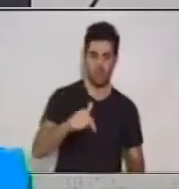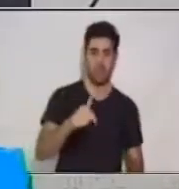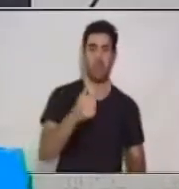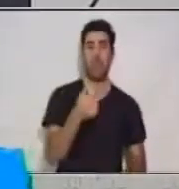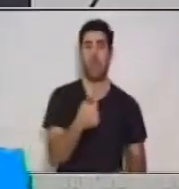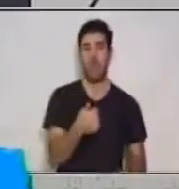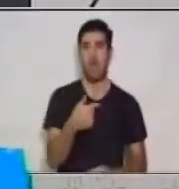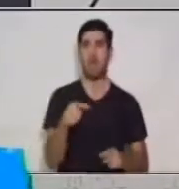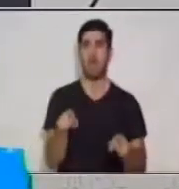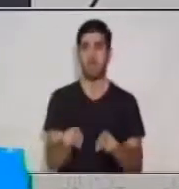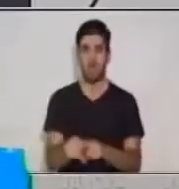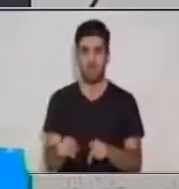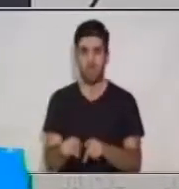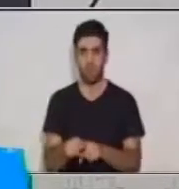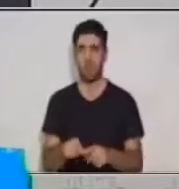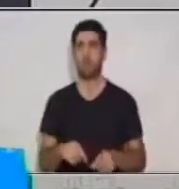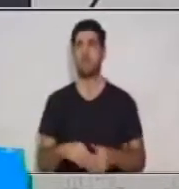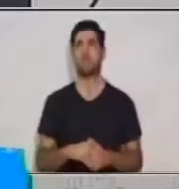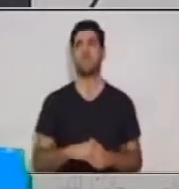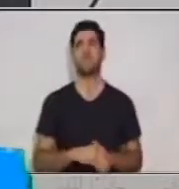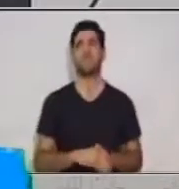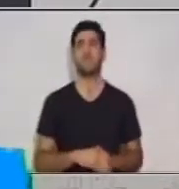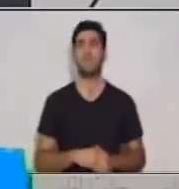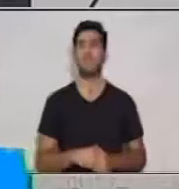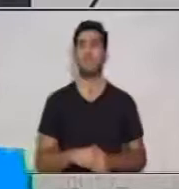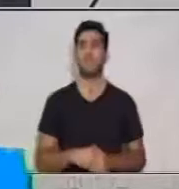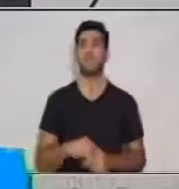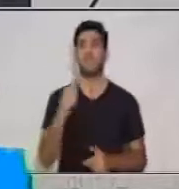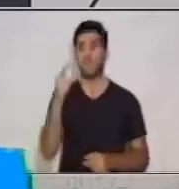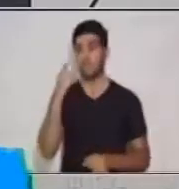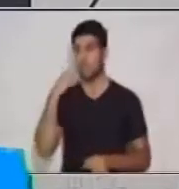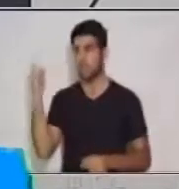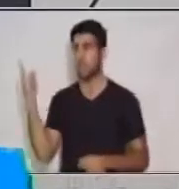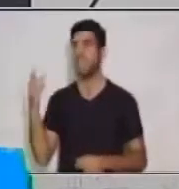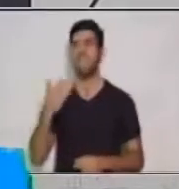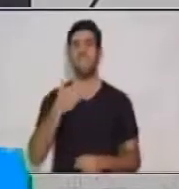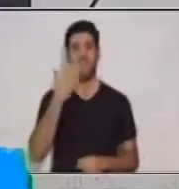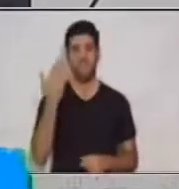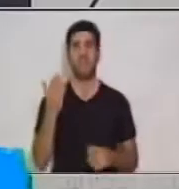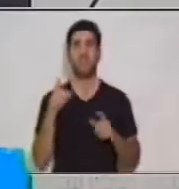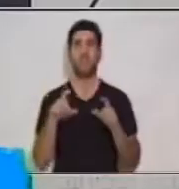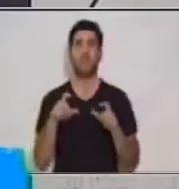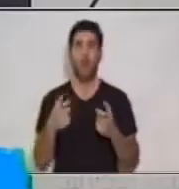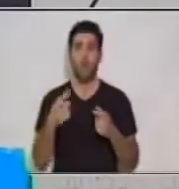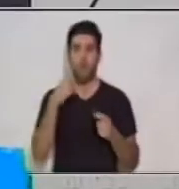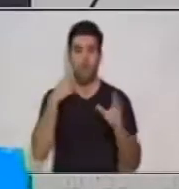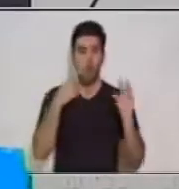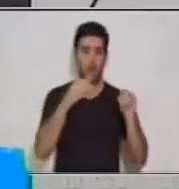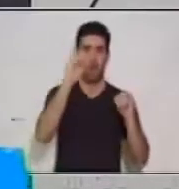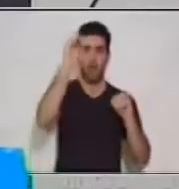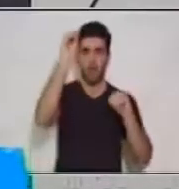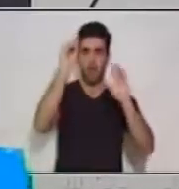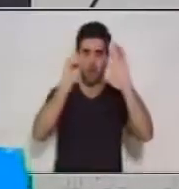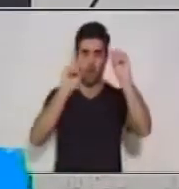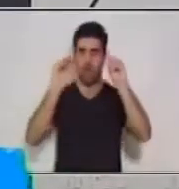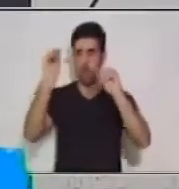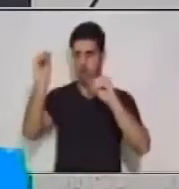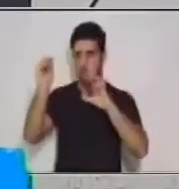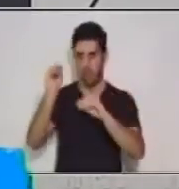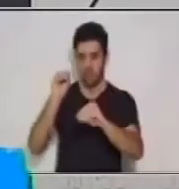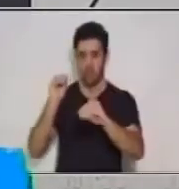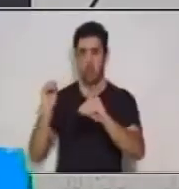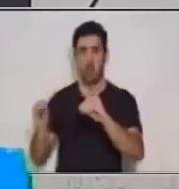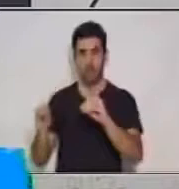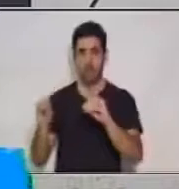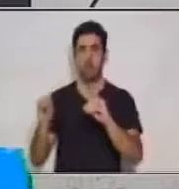tenemos el lado A. Entonces acá tenemos las posiciones de los